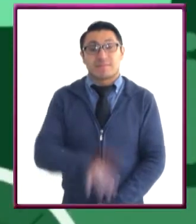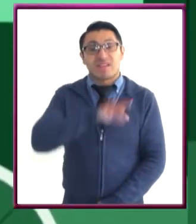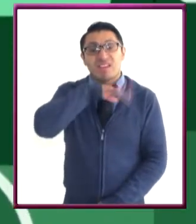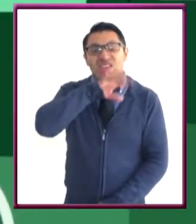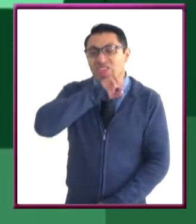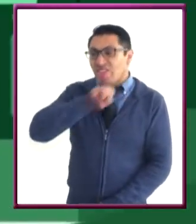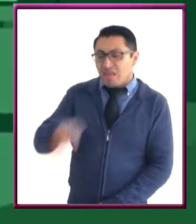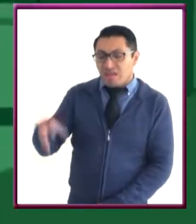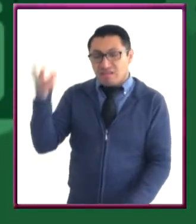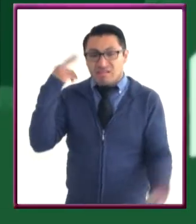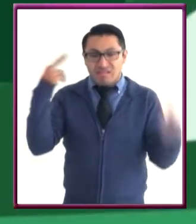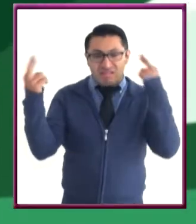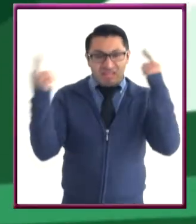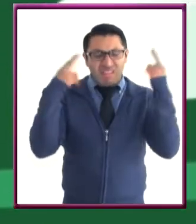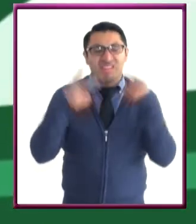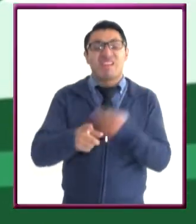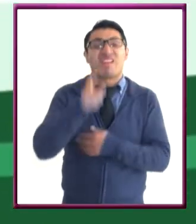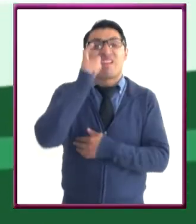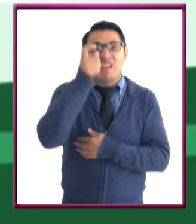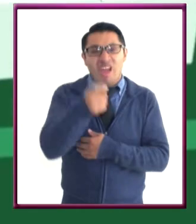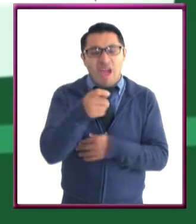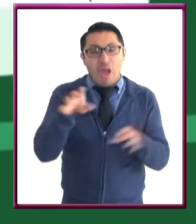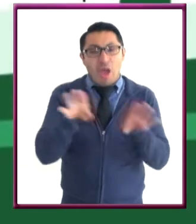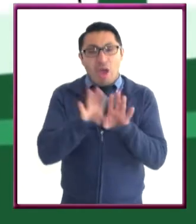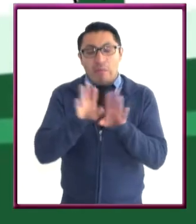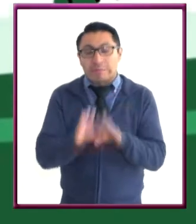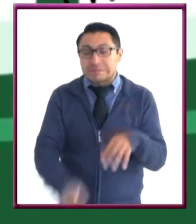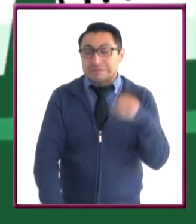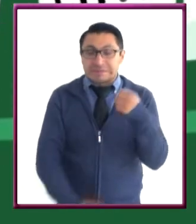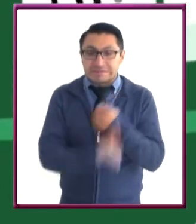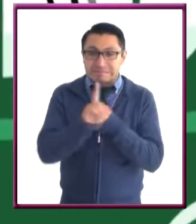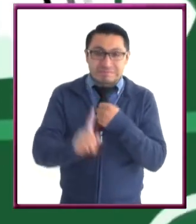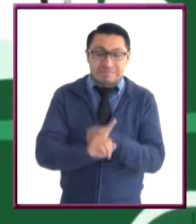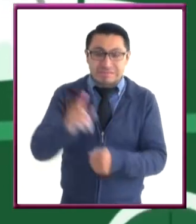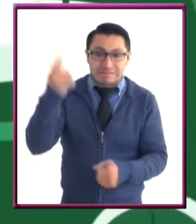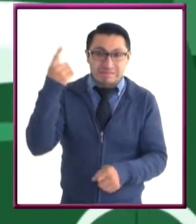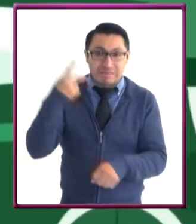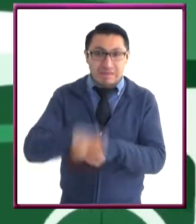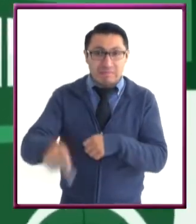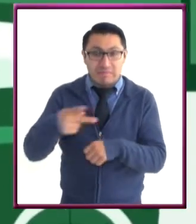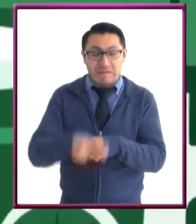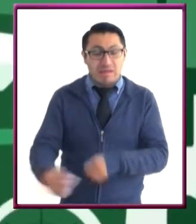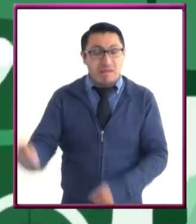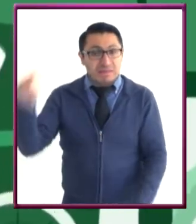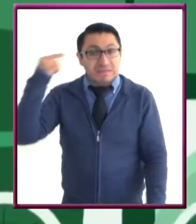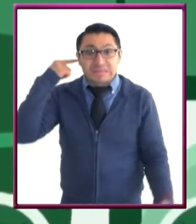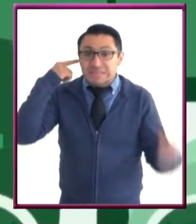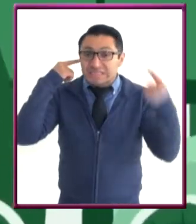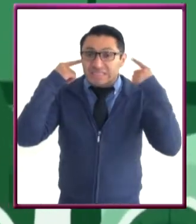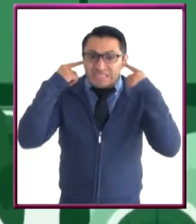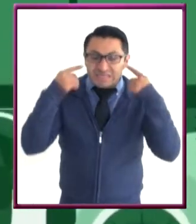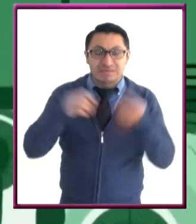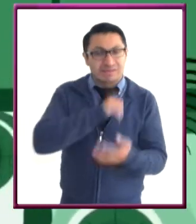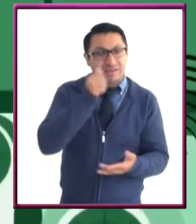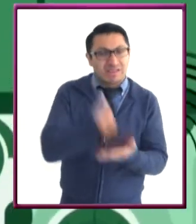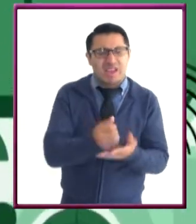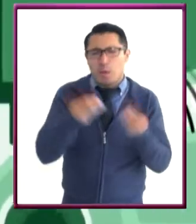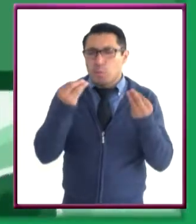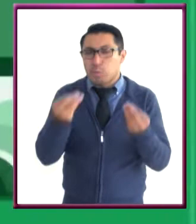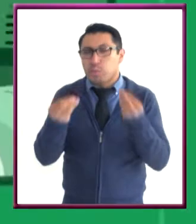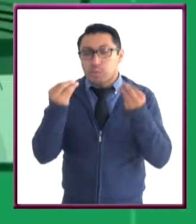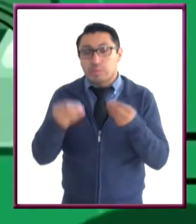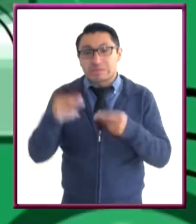La contaminación por ruido es aquella que causa impactos nocivos en los seres vivos. En las ciudades prevalece